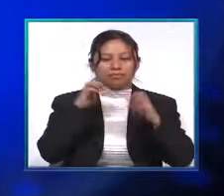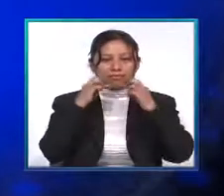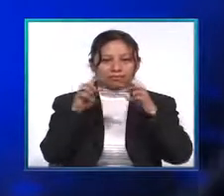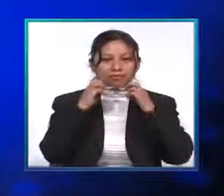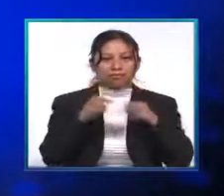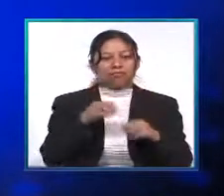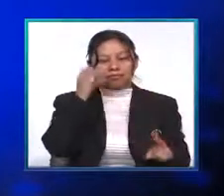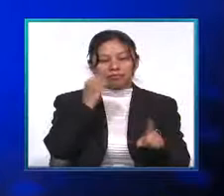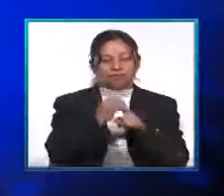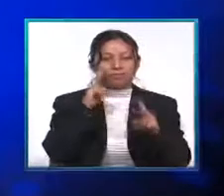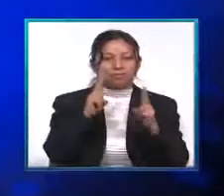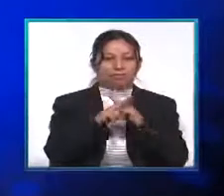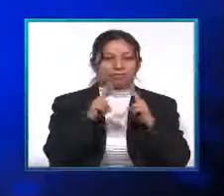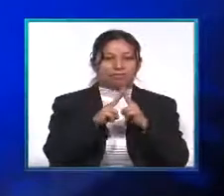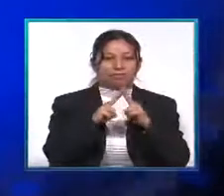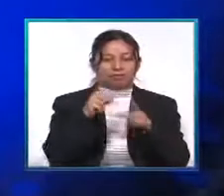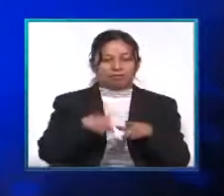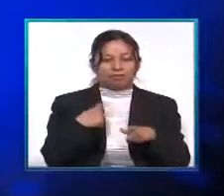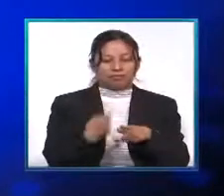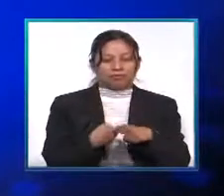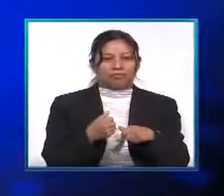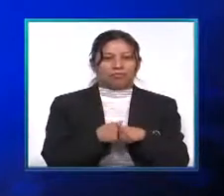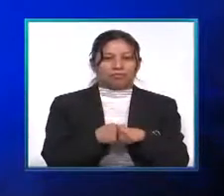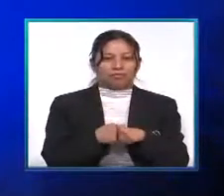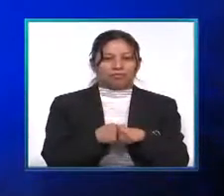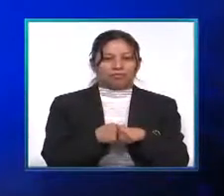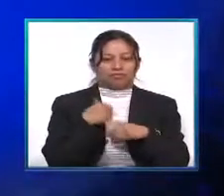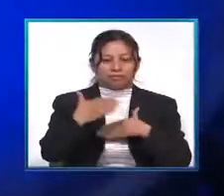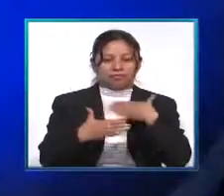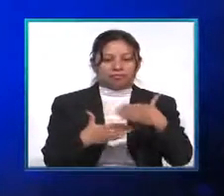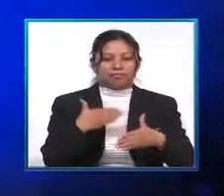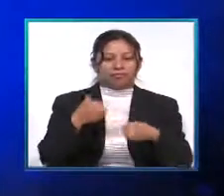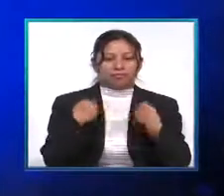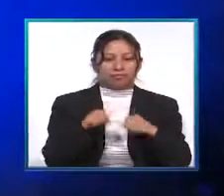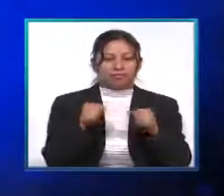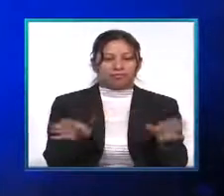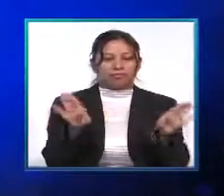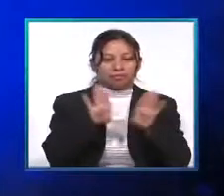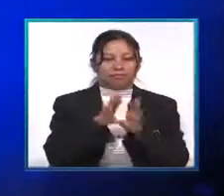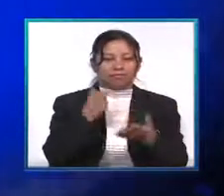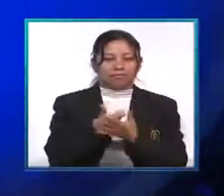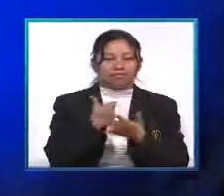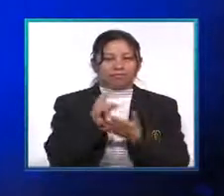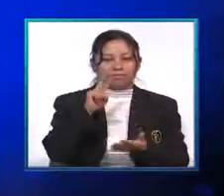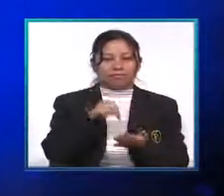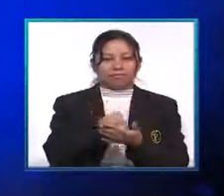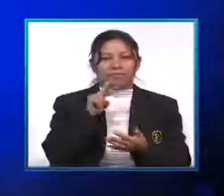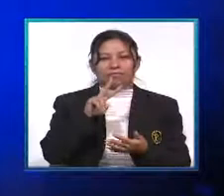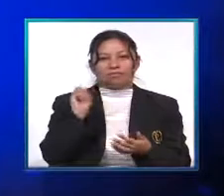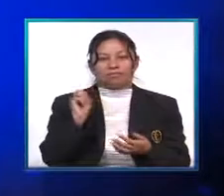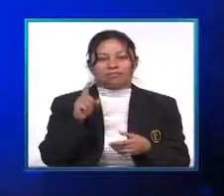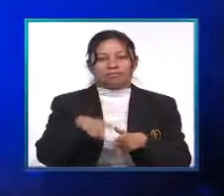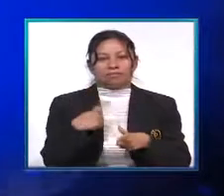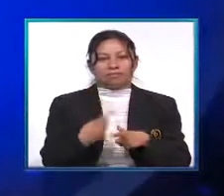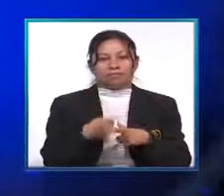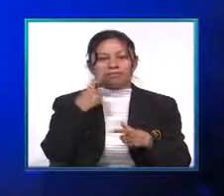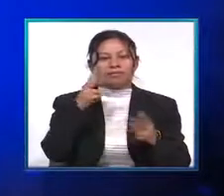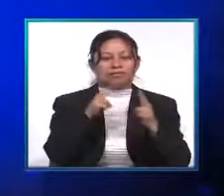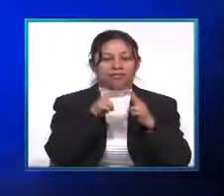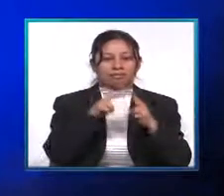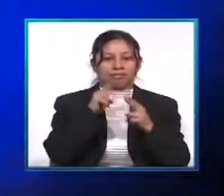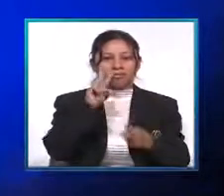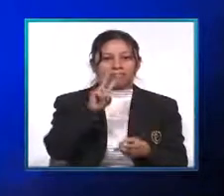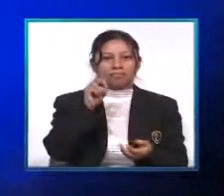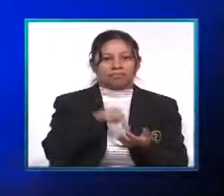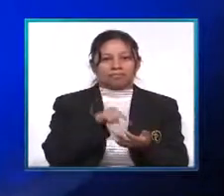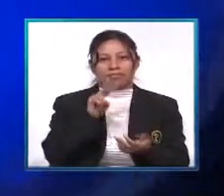Finanzas Públicas. El objetivo es conocer cuáles son los avances en la ejecución y cierre del presupuesto 2020 y también cuál es la perspectiva para